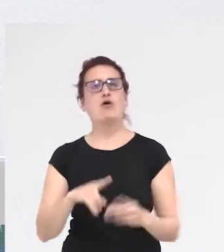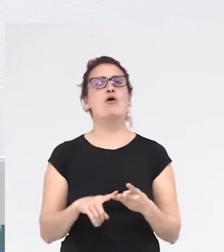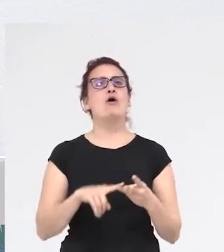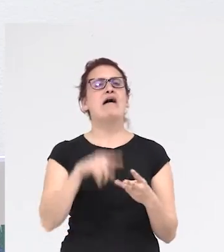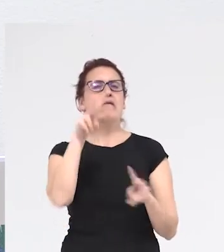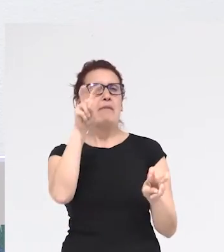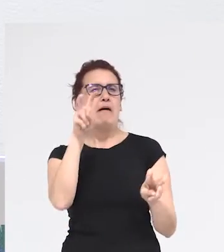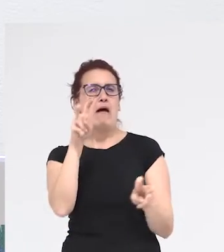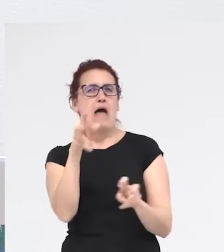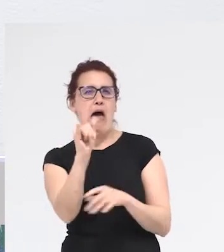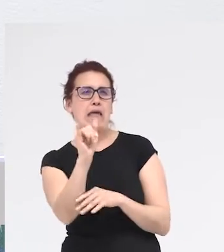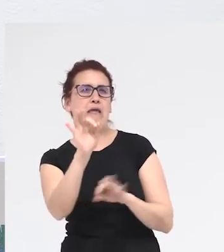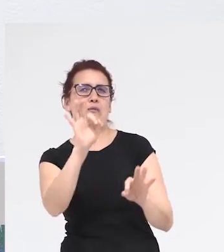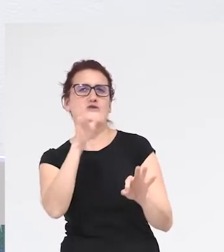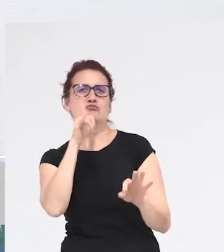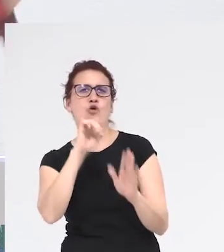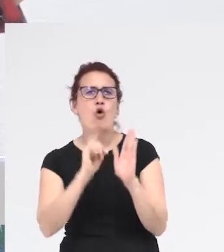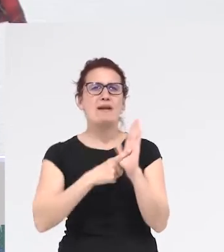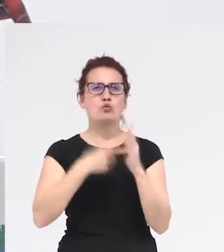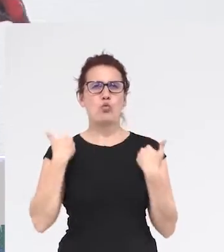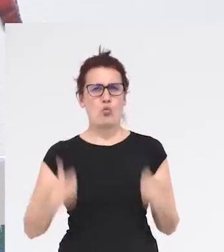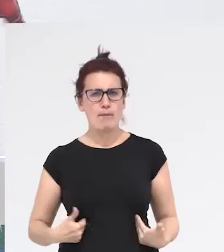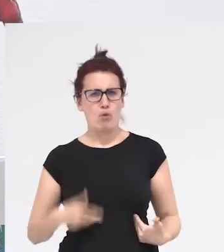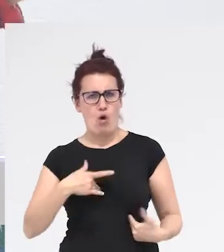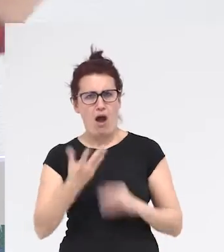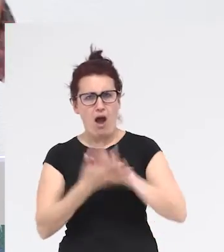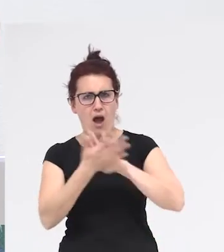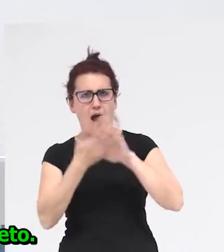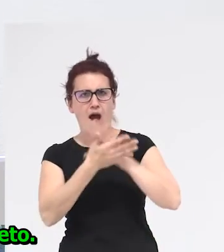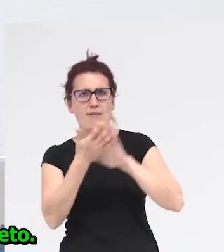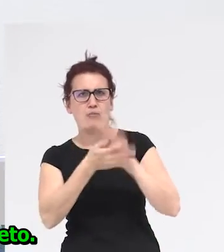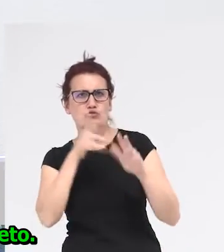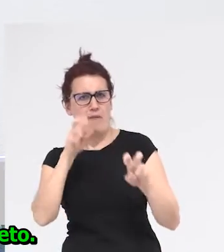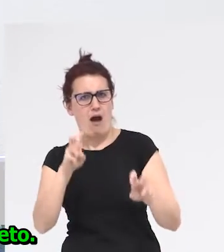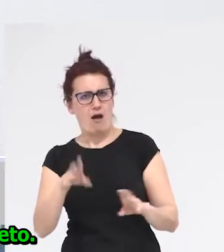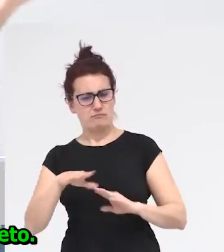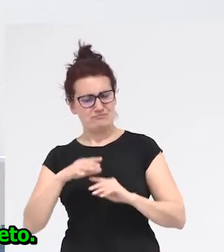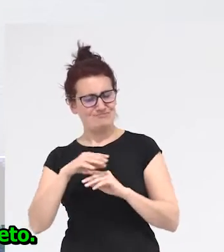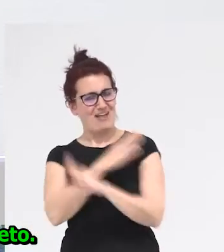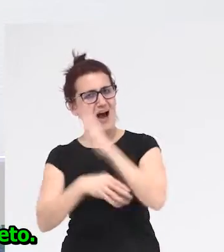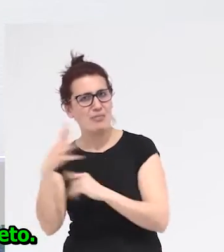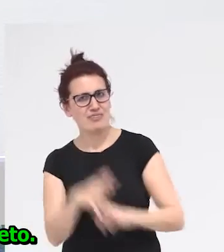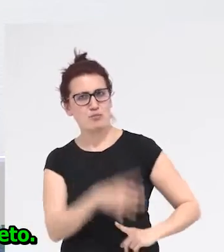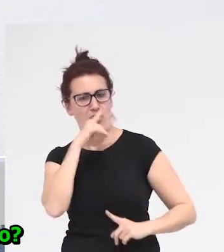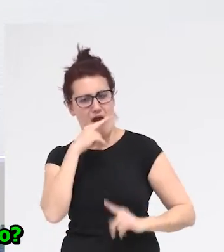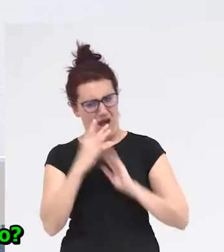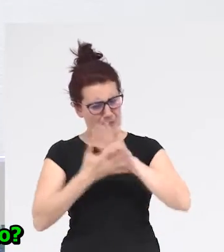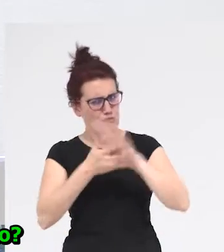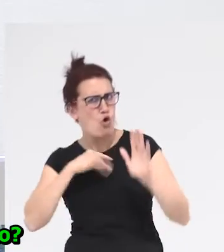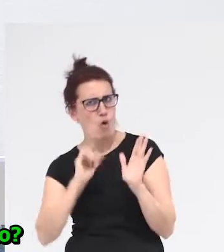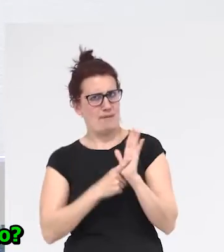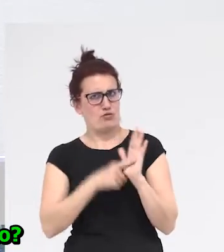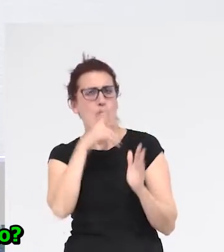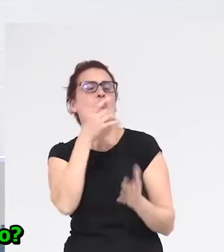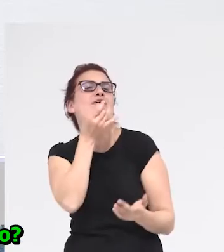ese un afuera, o sea, de que existe una completud del cuerpo, como les hablaba de esta idea del capacitismo, que juega con esta idea de lo completo. Bueno, ¿quién